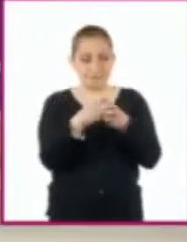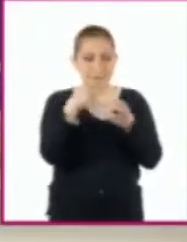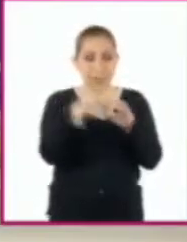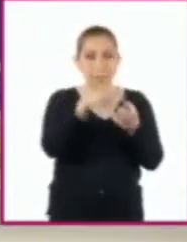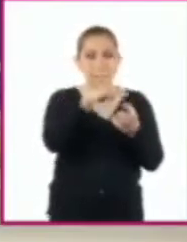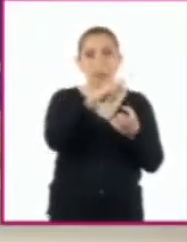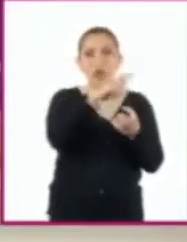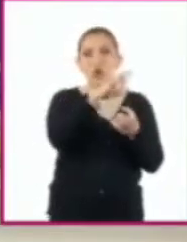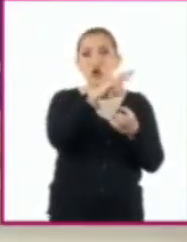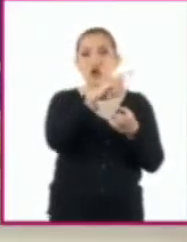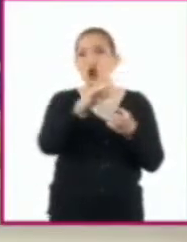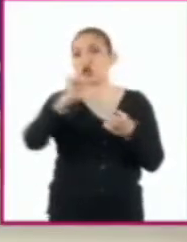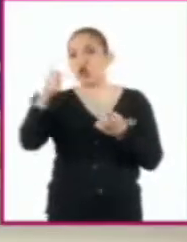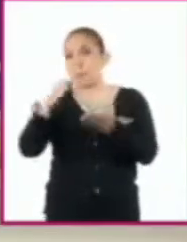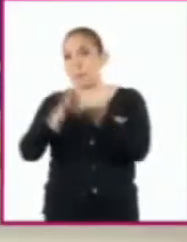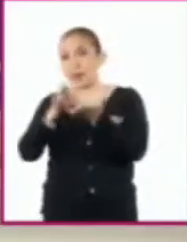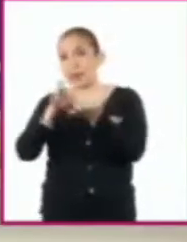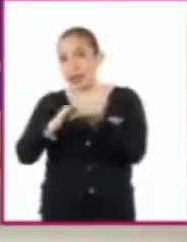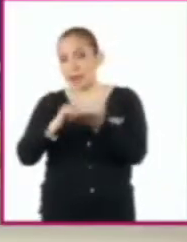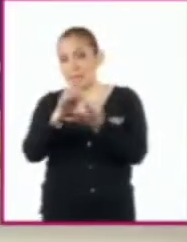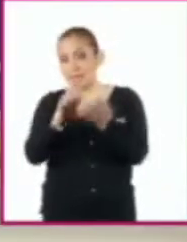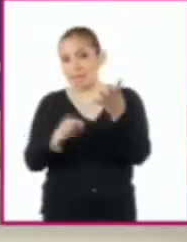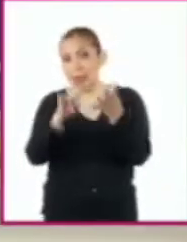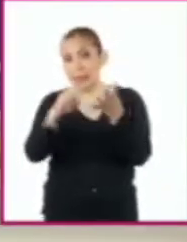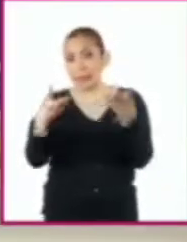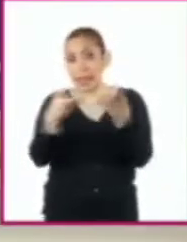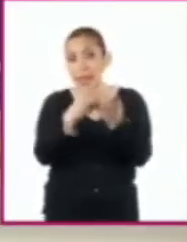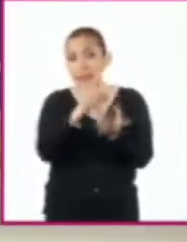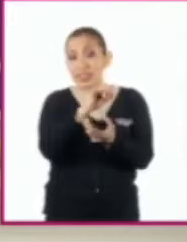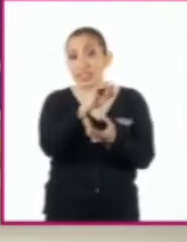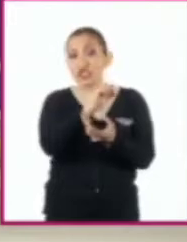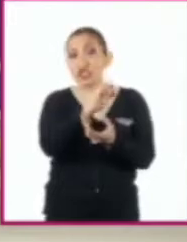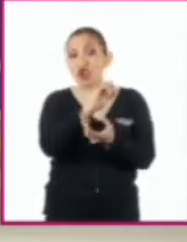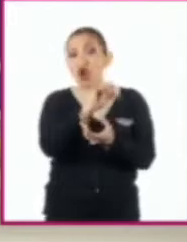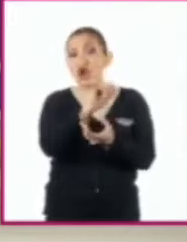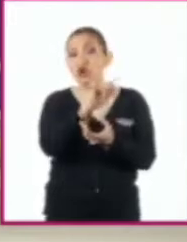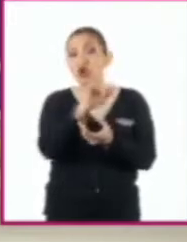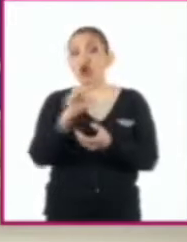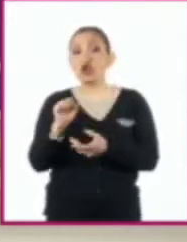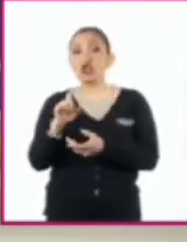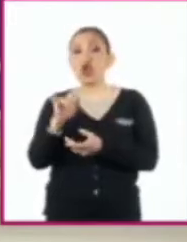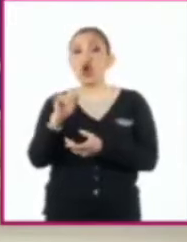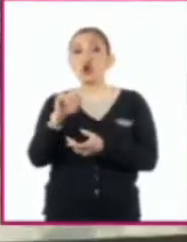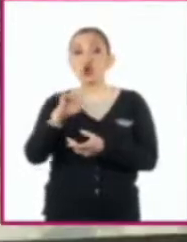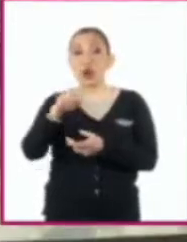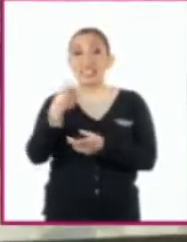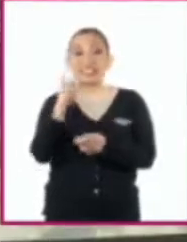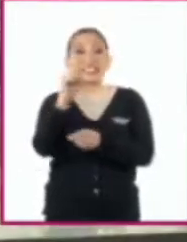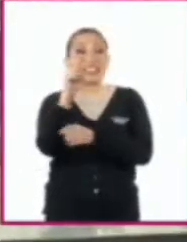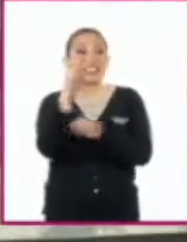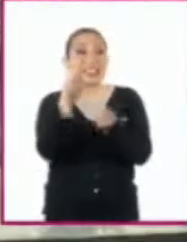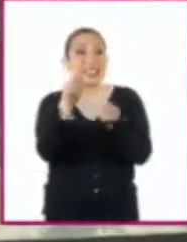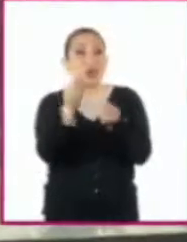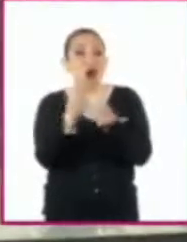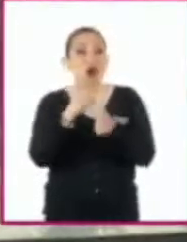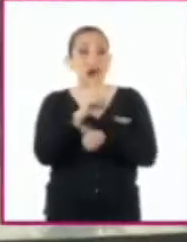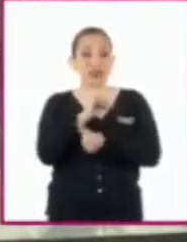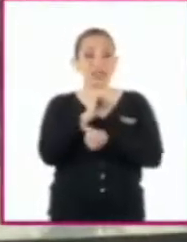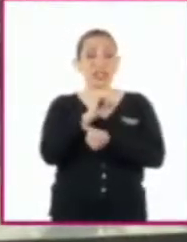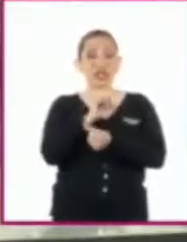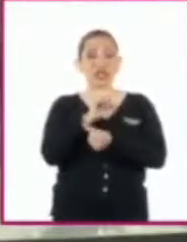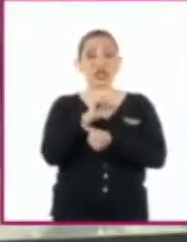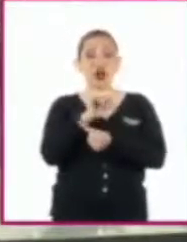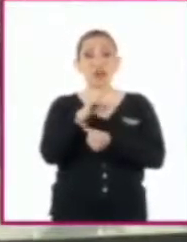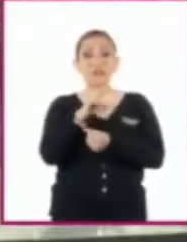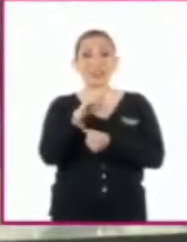el mercurio y otros metales. Esta es una disolución donde el soluto se encuentra en estado líquido y los